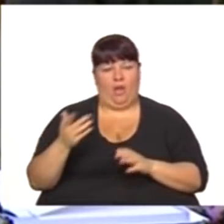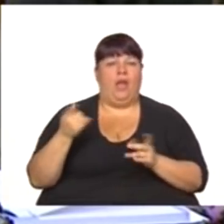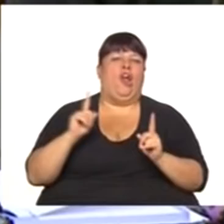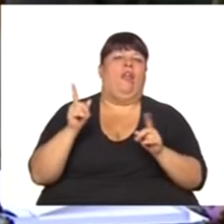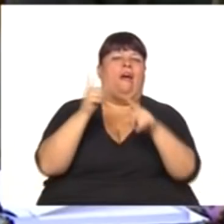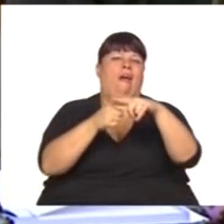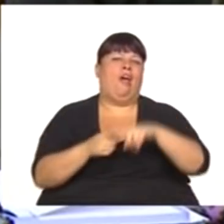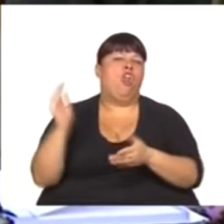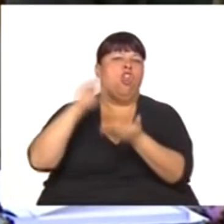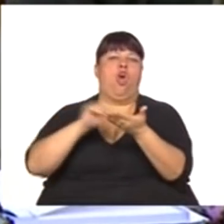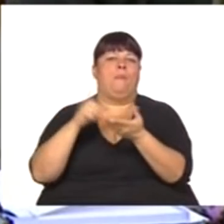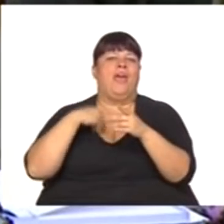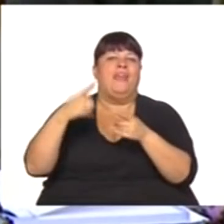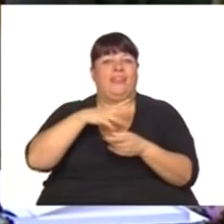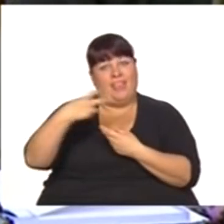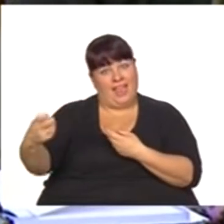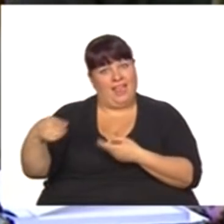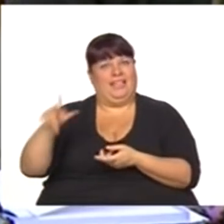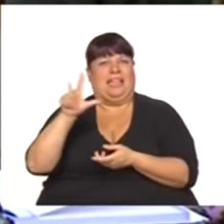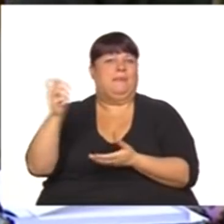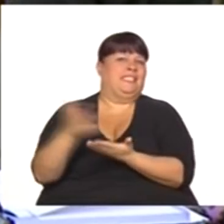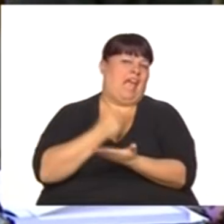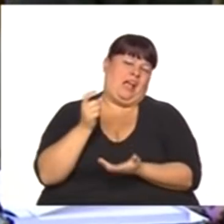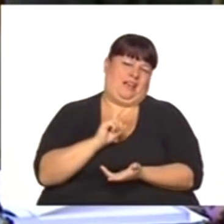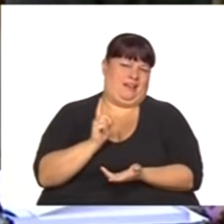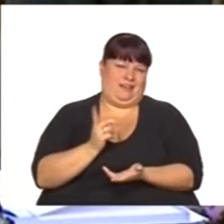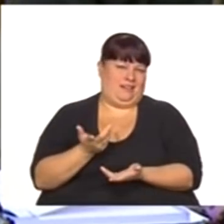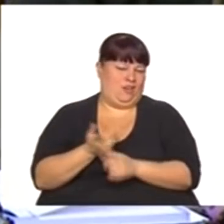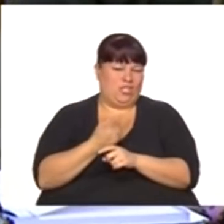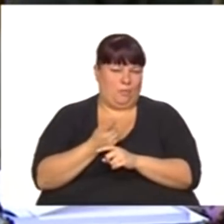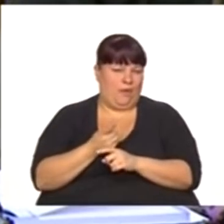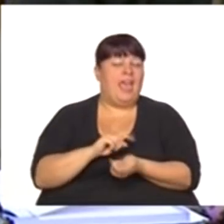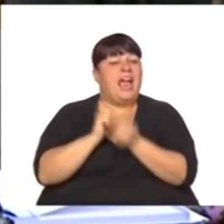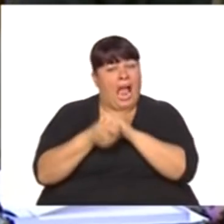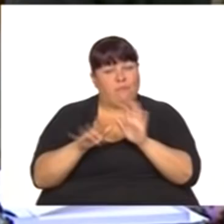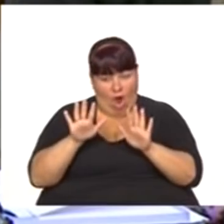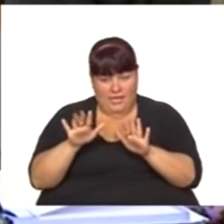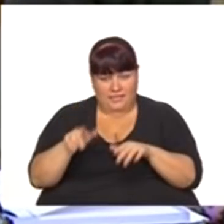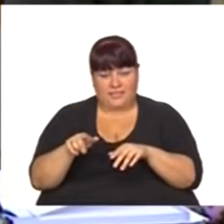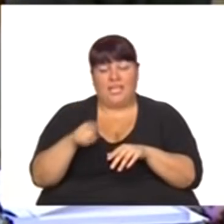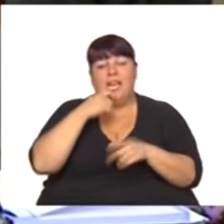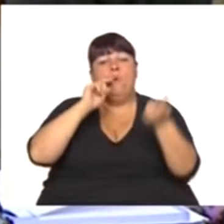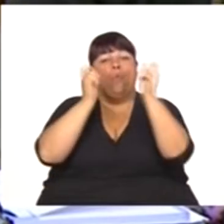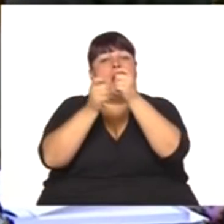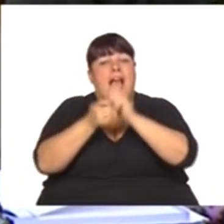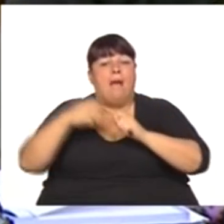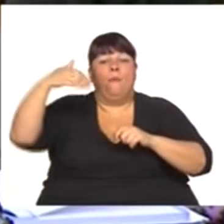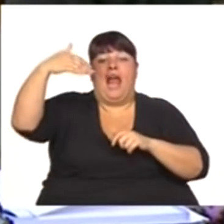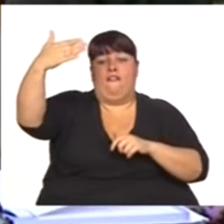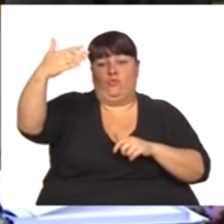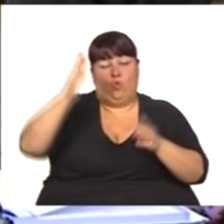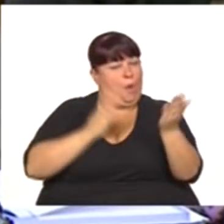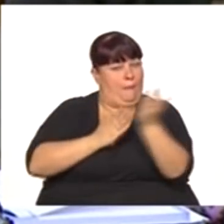omitir del cálculo de lo que deben recibir un trimestre. El cambio hace esto, hace una modificación a futuro